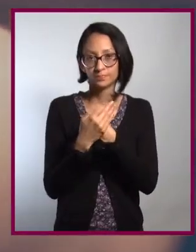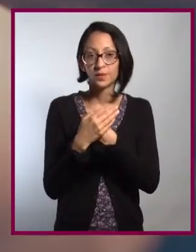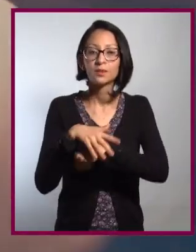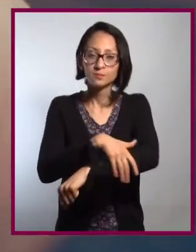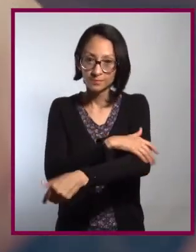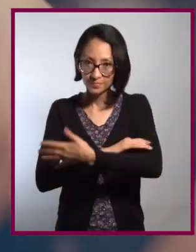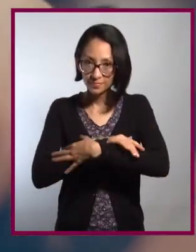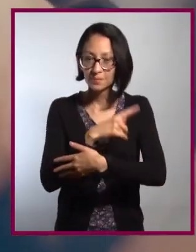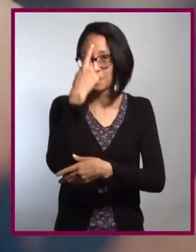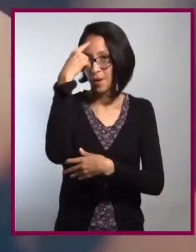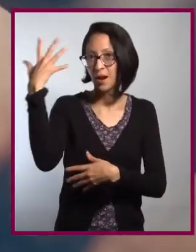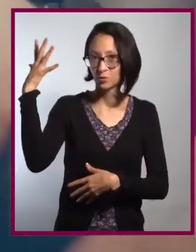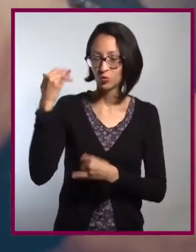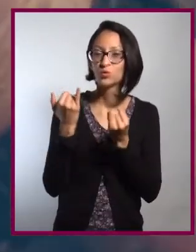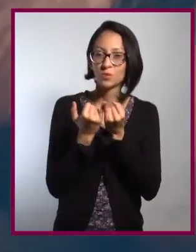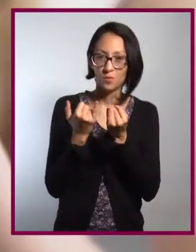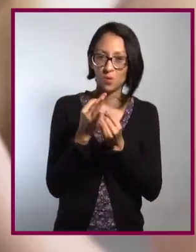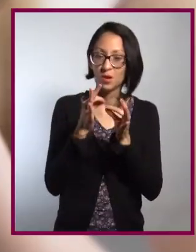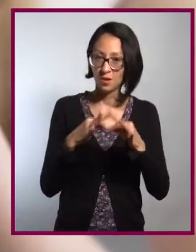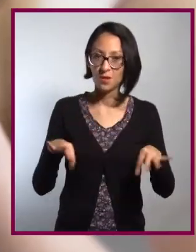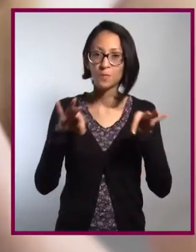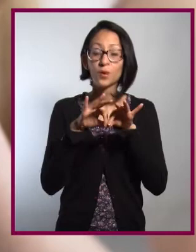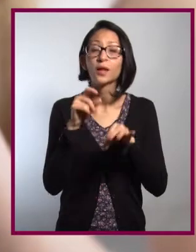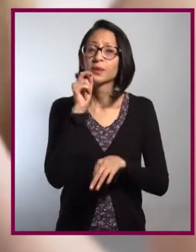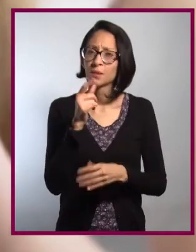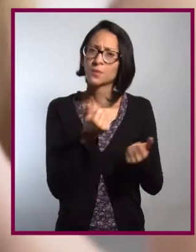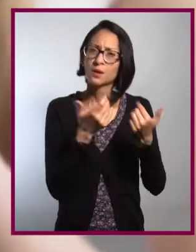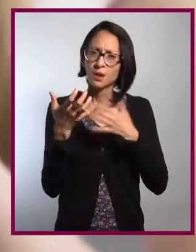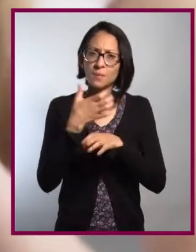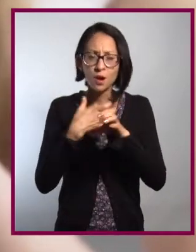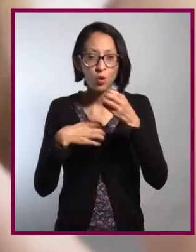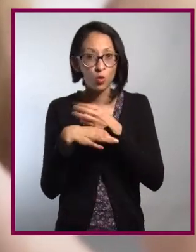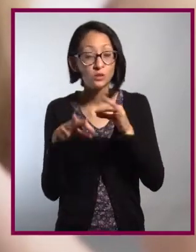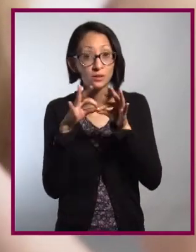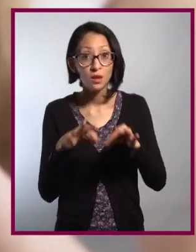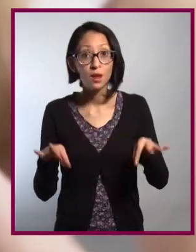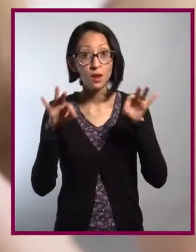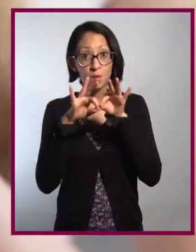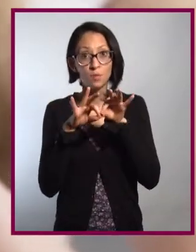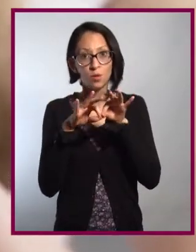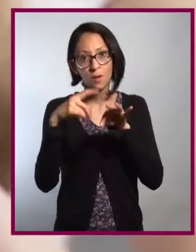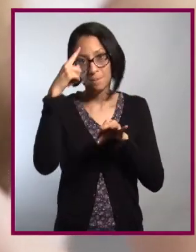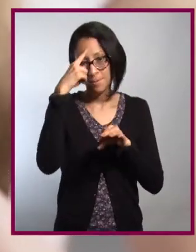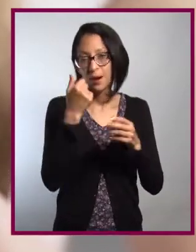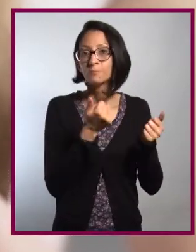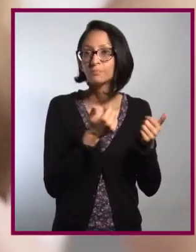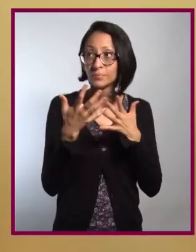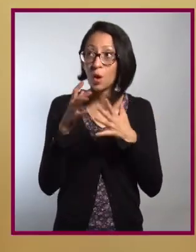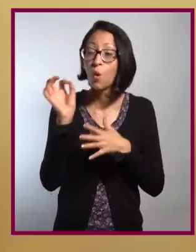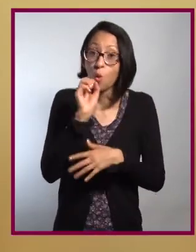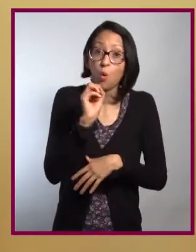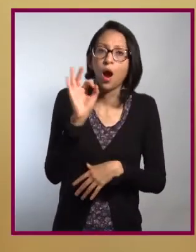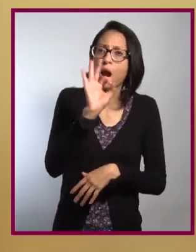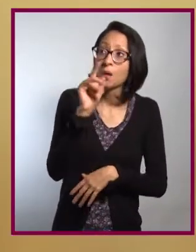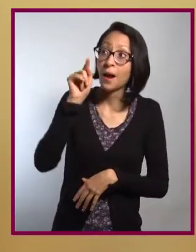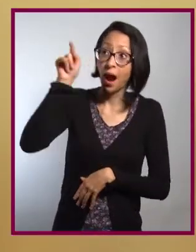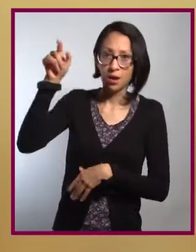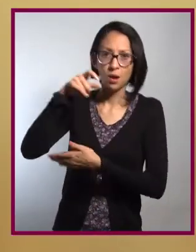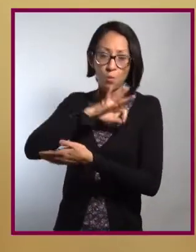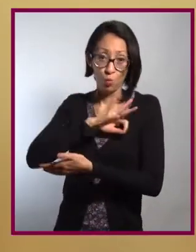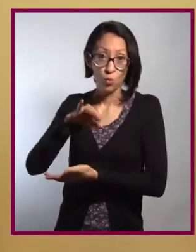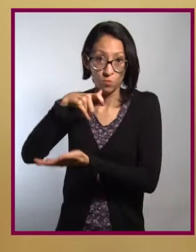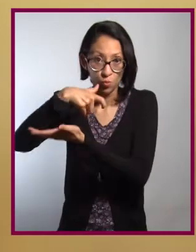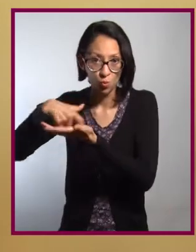llevar suficientes artículos de aseo, a menos de que esté asegurada su disponibilidad durante el viaje. Entre ellos